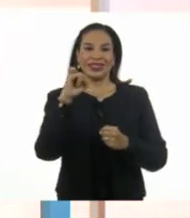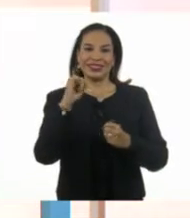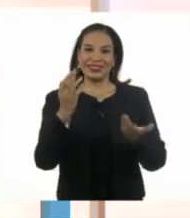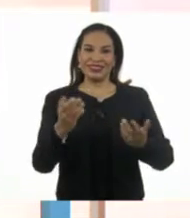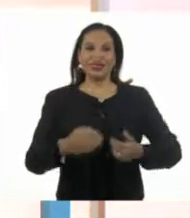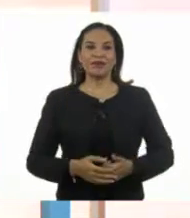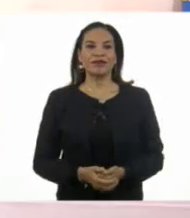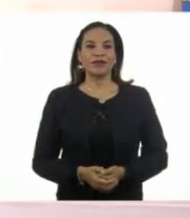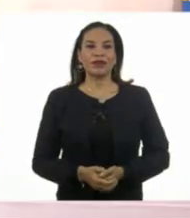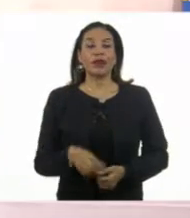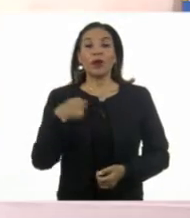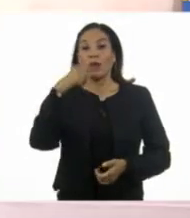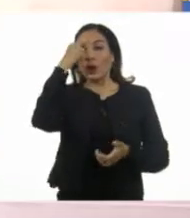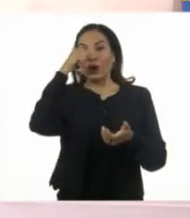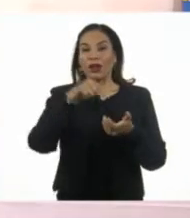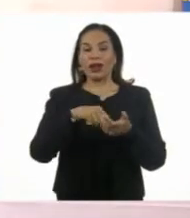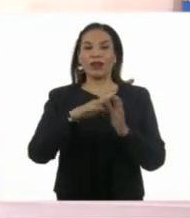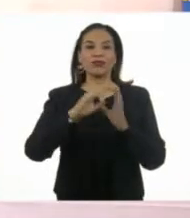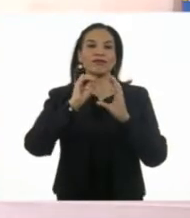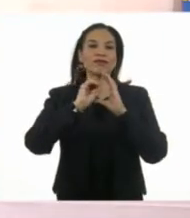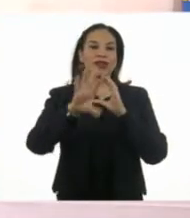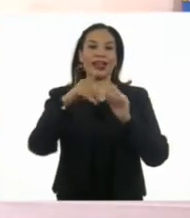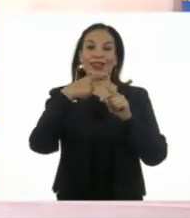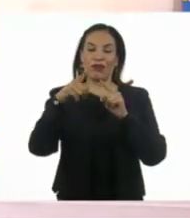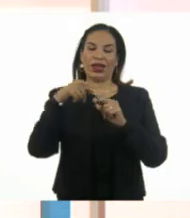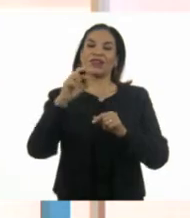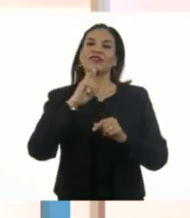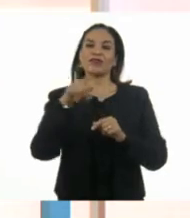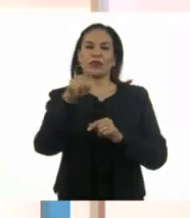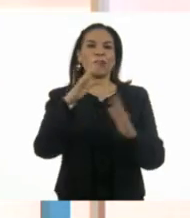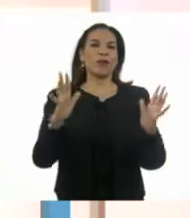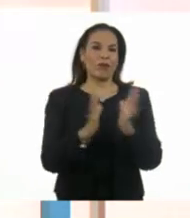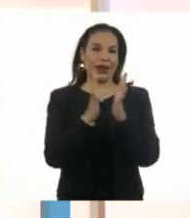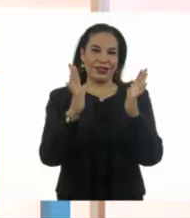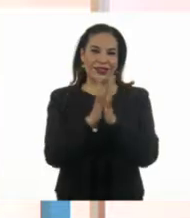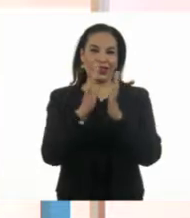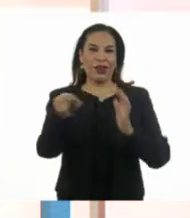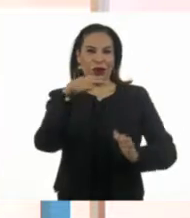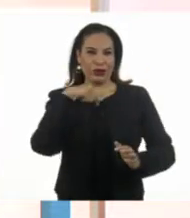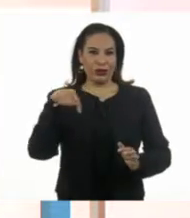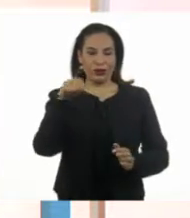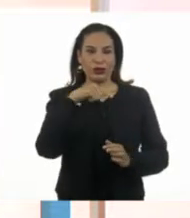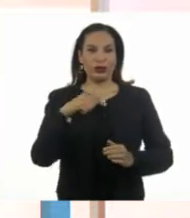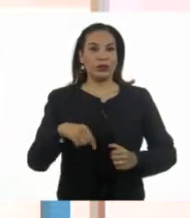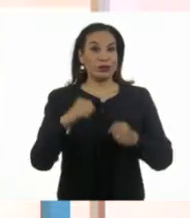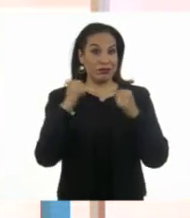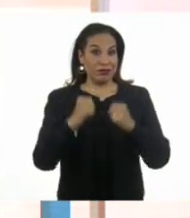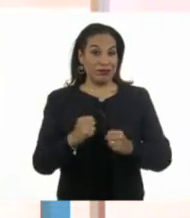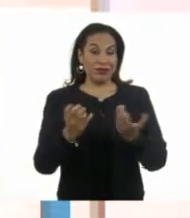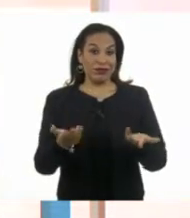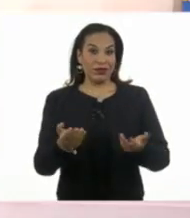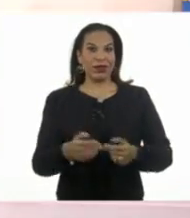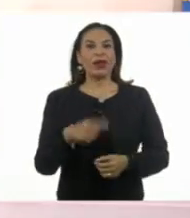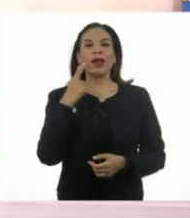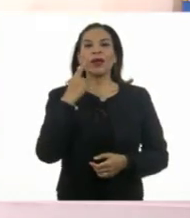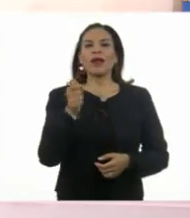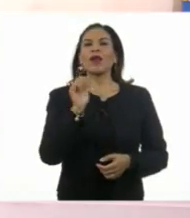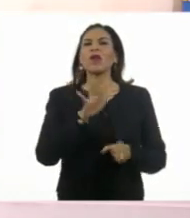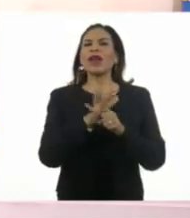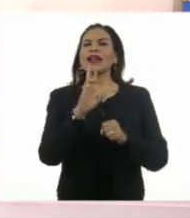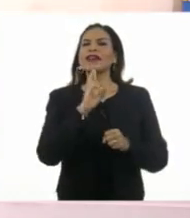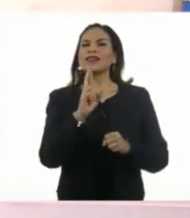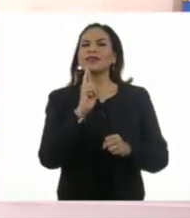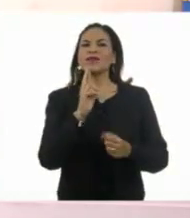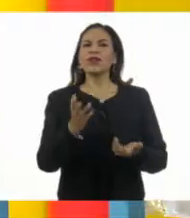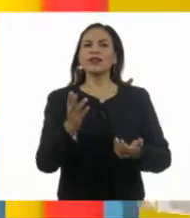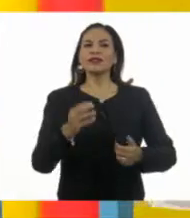¿verdad? Yo creo que nos van a enviar sus respuestas como siempre. Ellos participan con nosotros. ¿Será? A ver, ¿tienen las